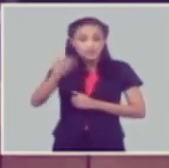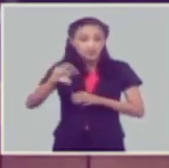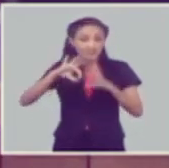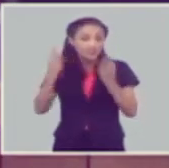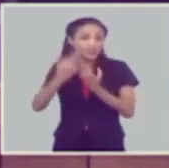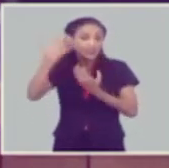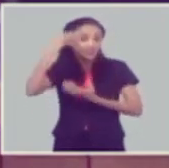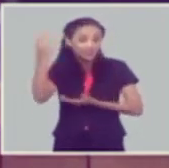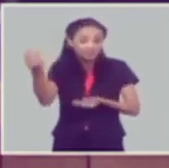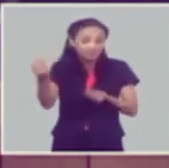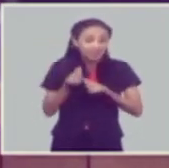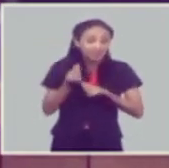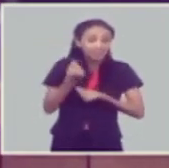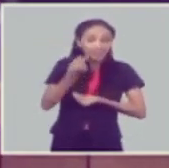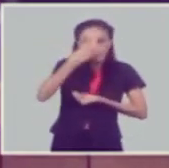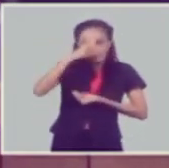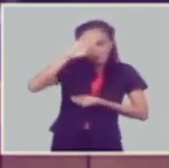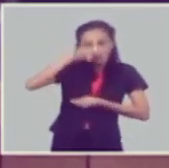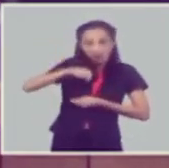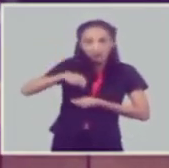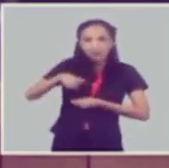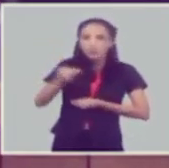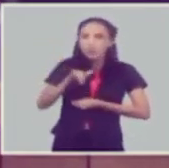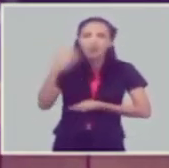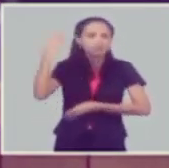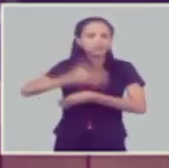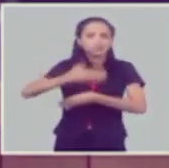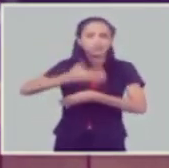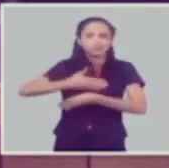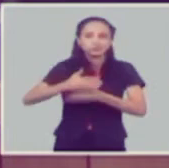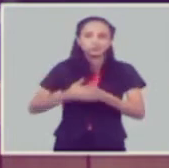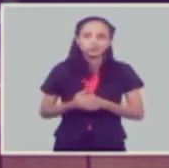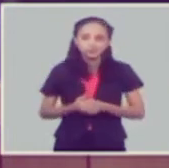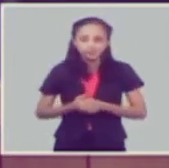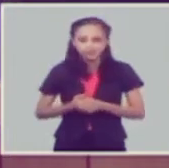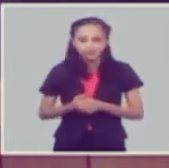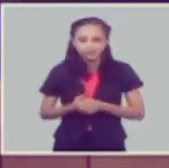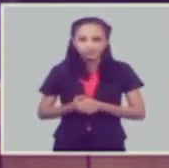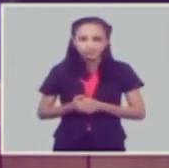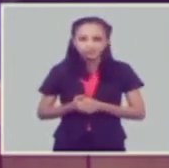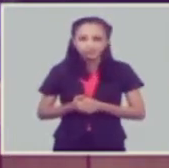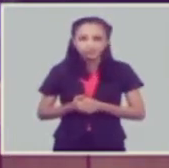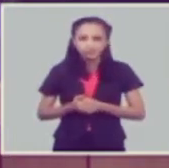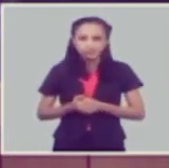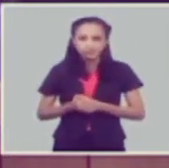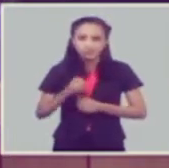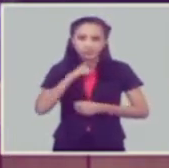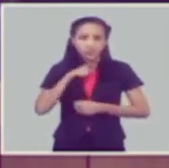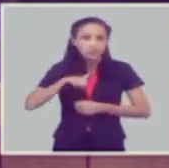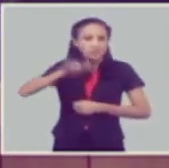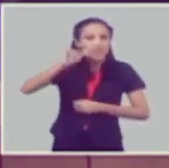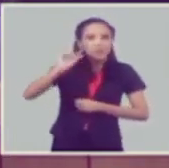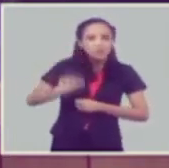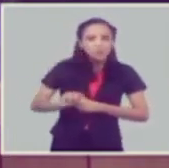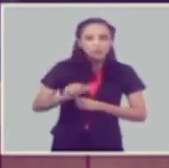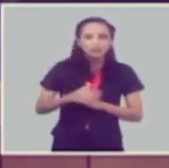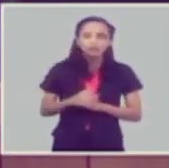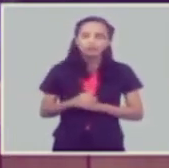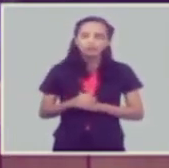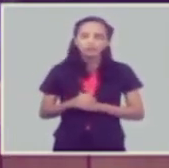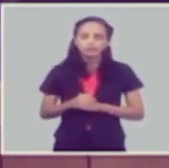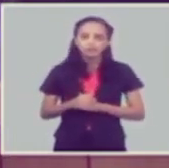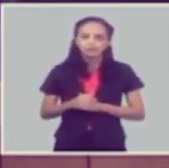restricciones adicionales al sistema empresarial cubano, las limitaciones añadidas a las estrechas posibilidades de viaje, la criminal persecución